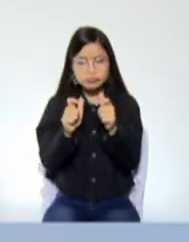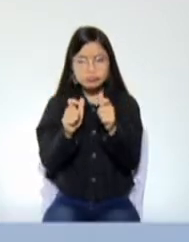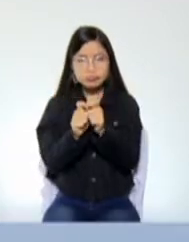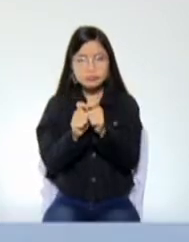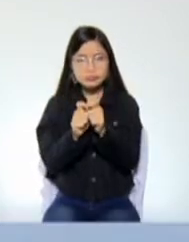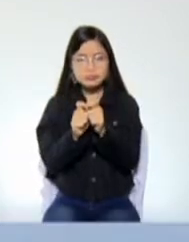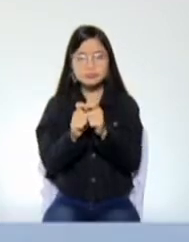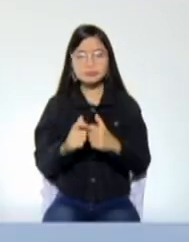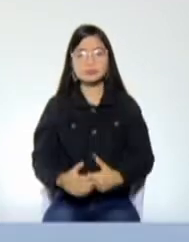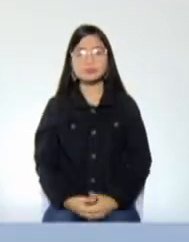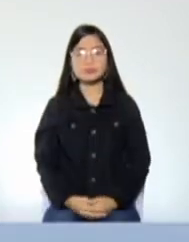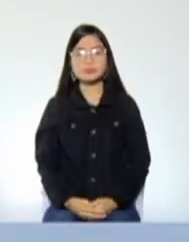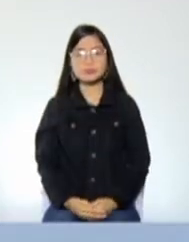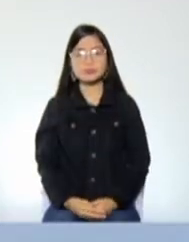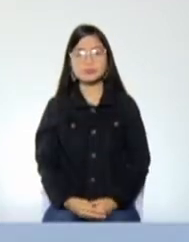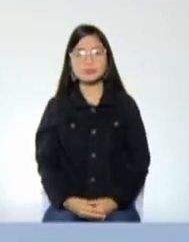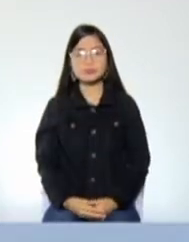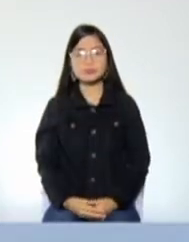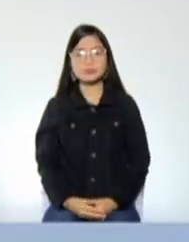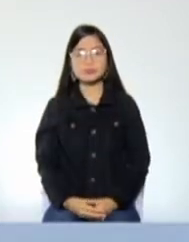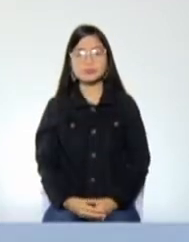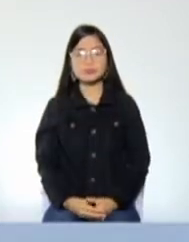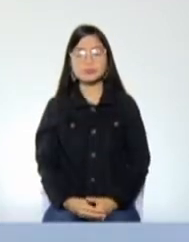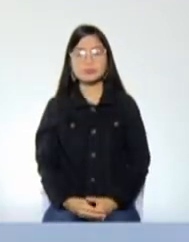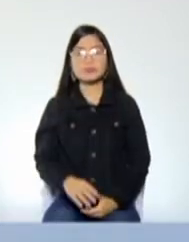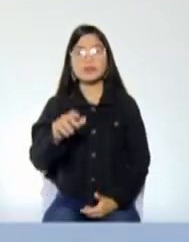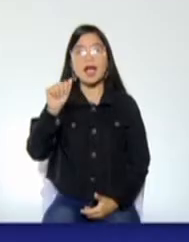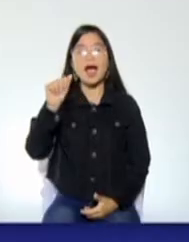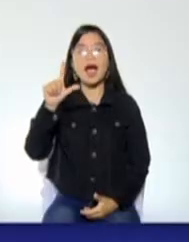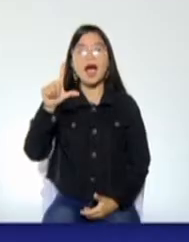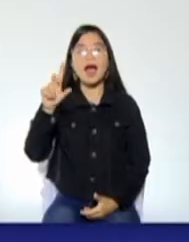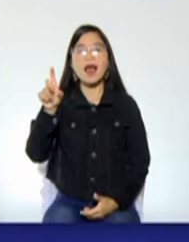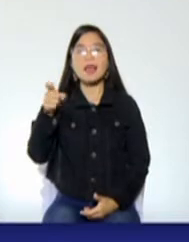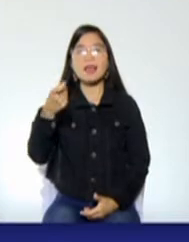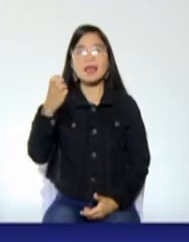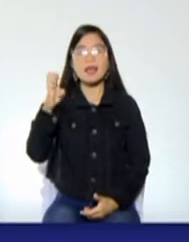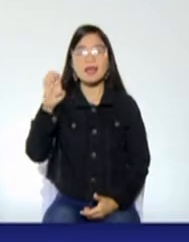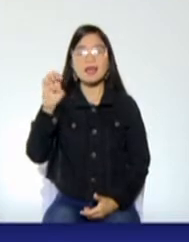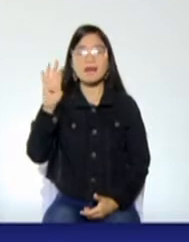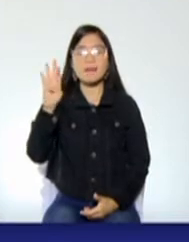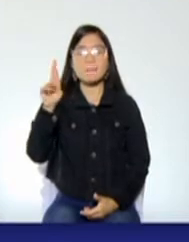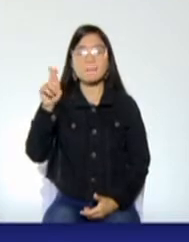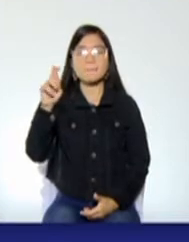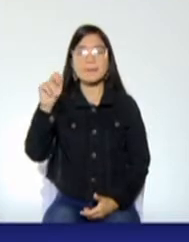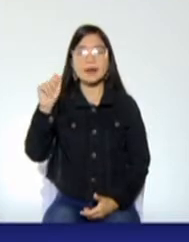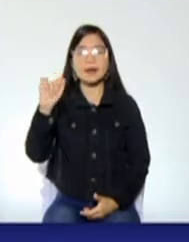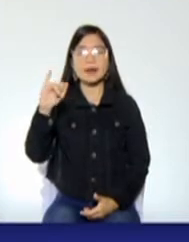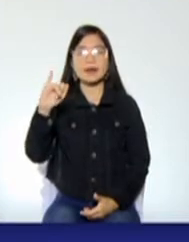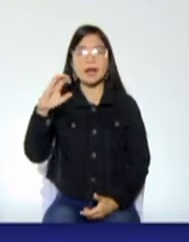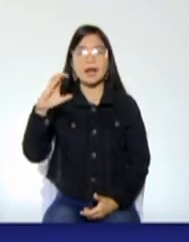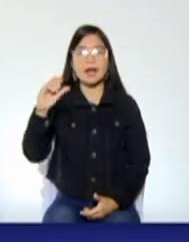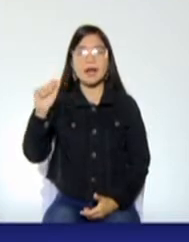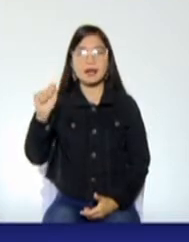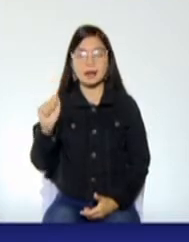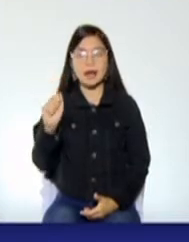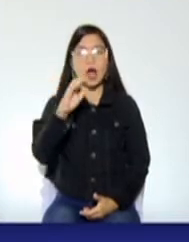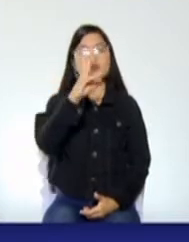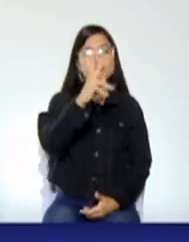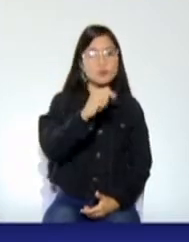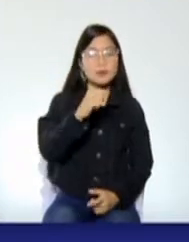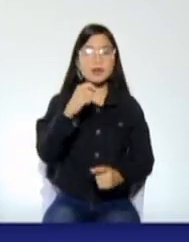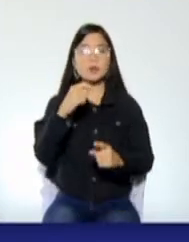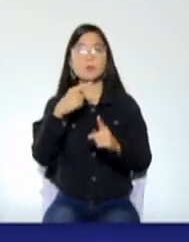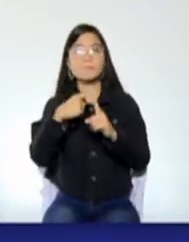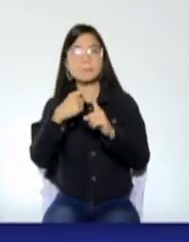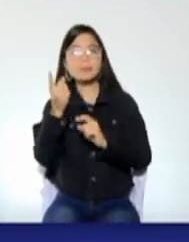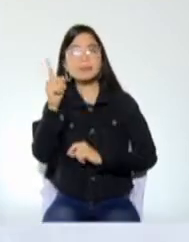expresión algebraica es aquella que está compuesta tanto de números como letras y signos. En el primer caso, vamos a estar hablando de lo